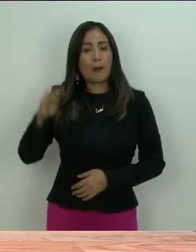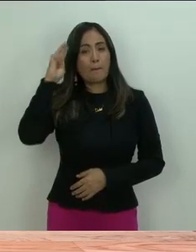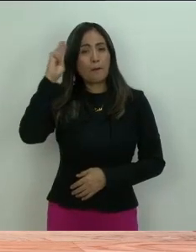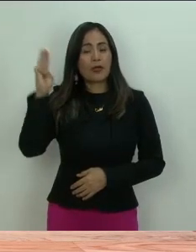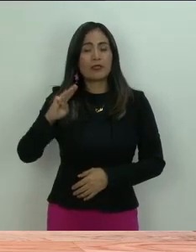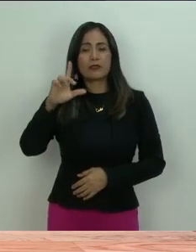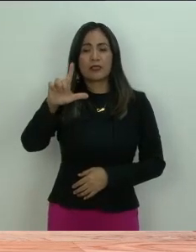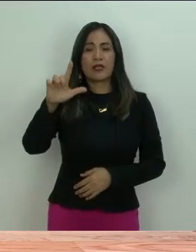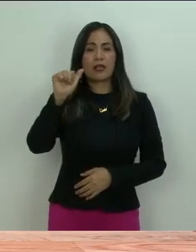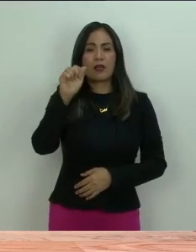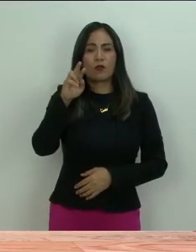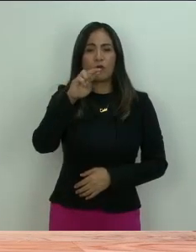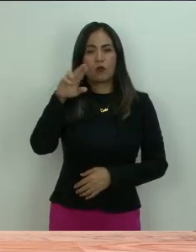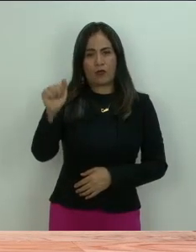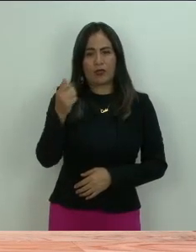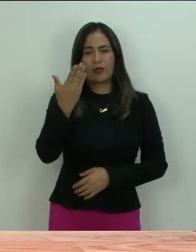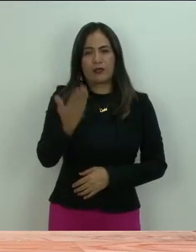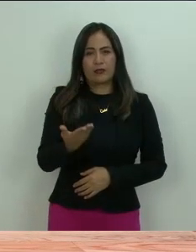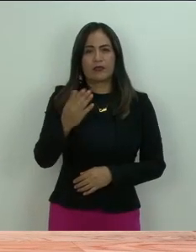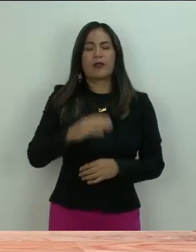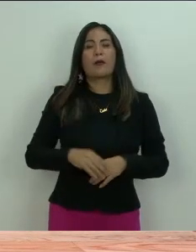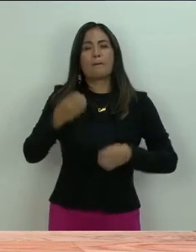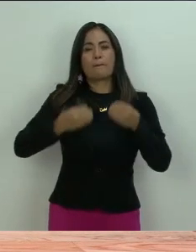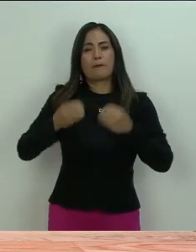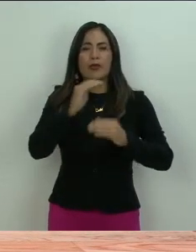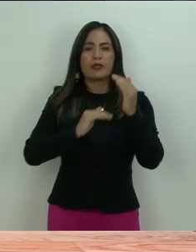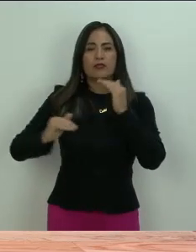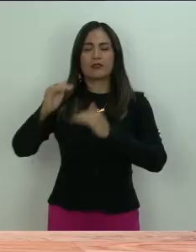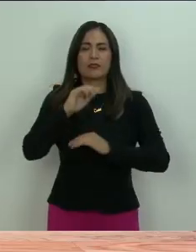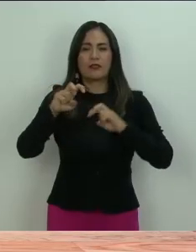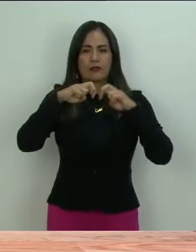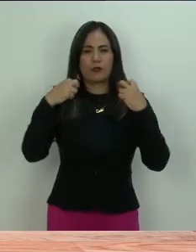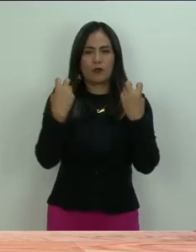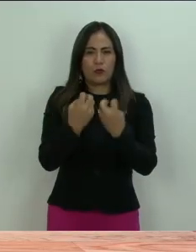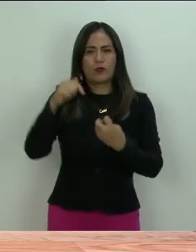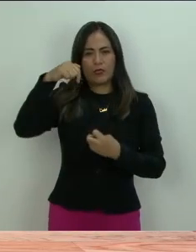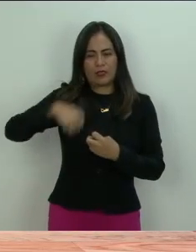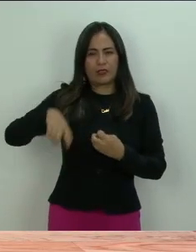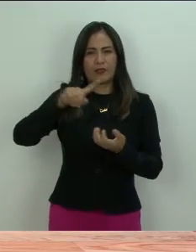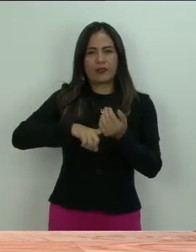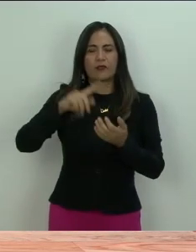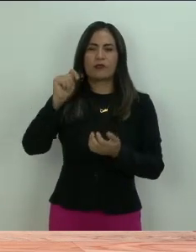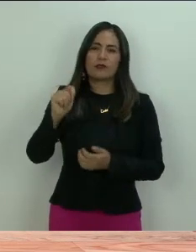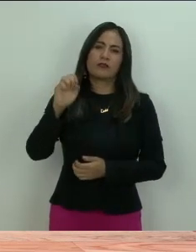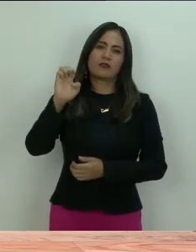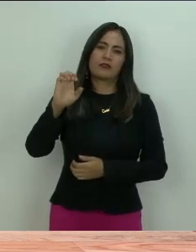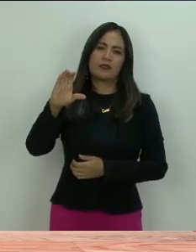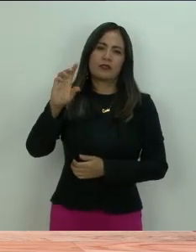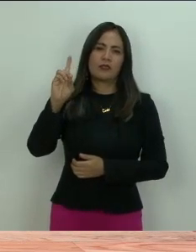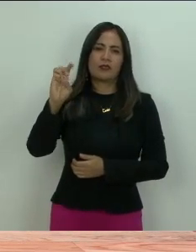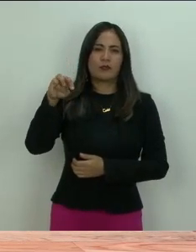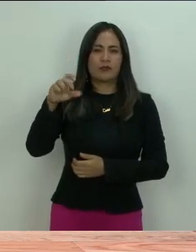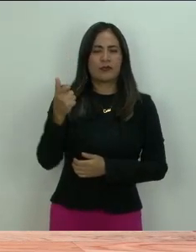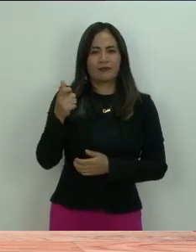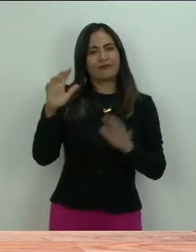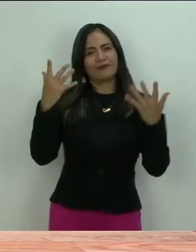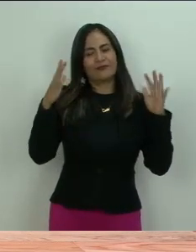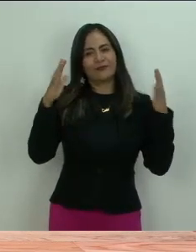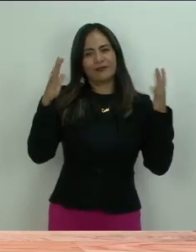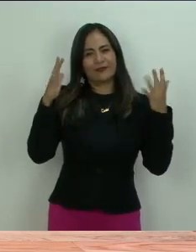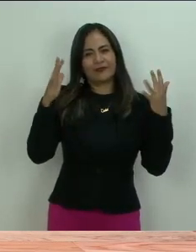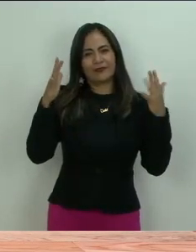Maestra Laura Patricia Jiménez Castillo, magistrada integrante del Pleno del Tribunal Electoral, también de la Ciudad de México.